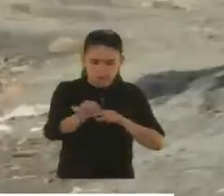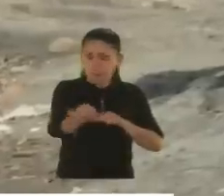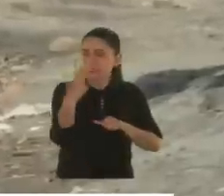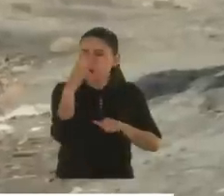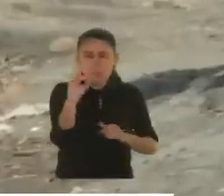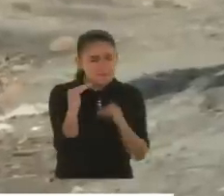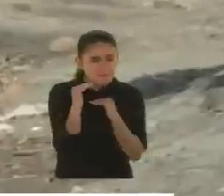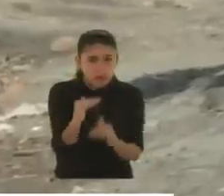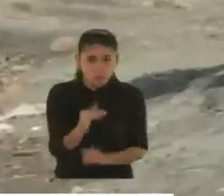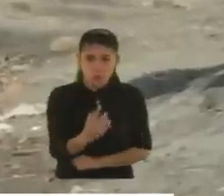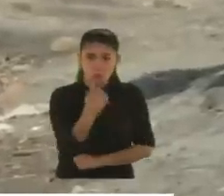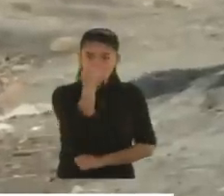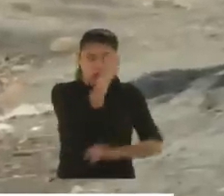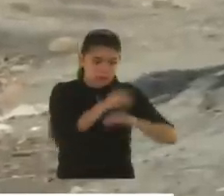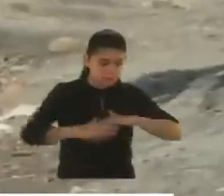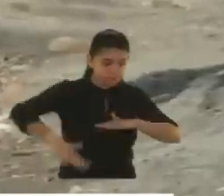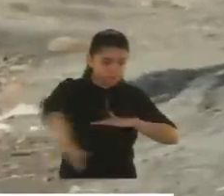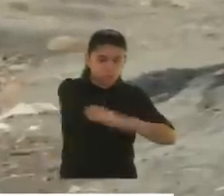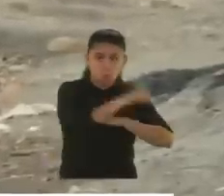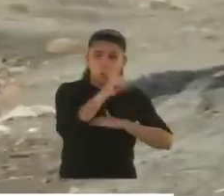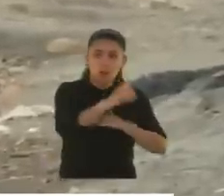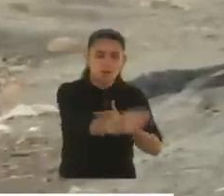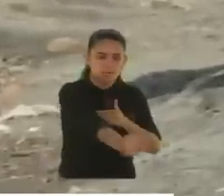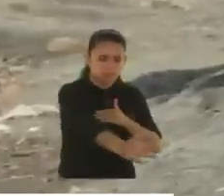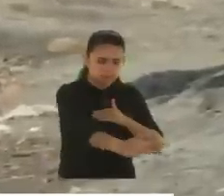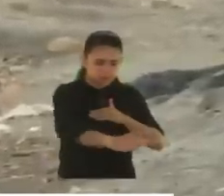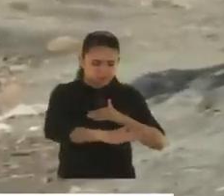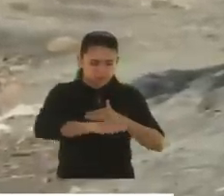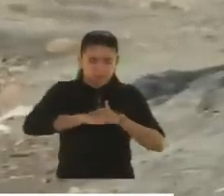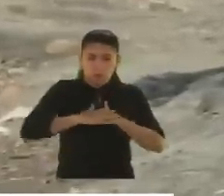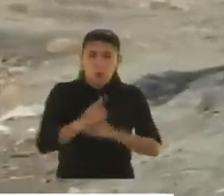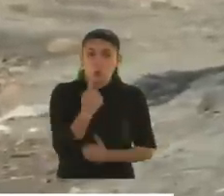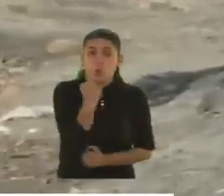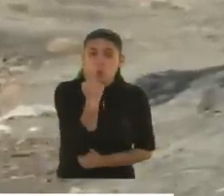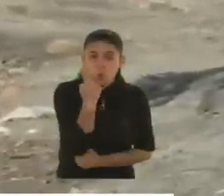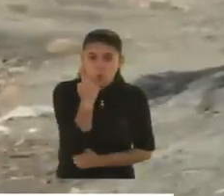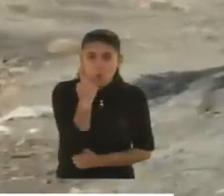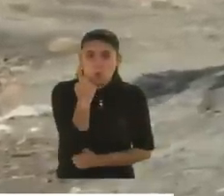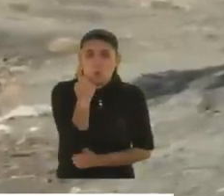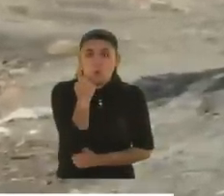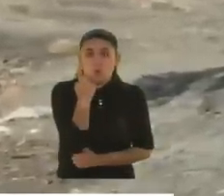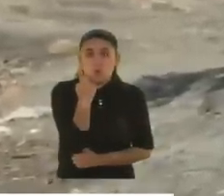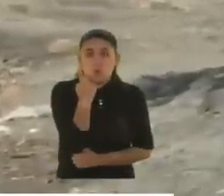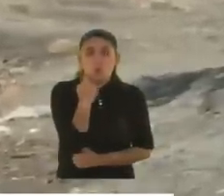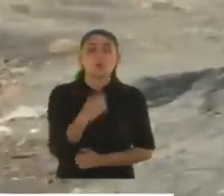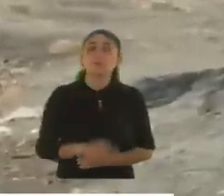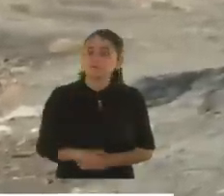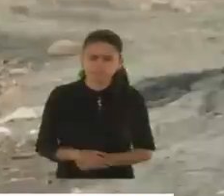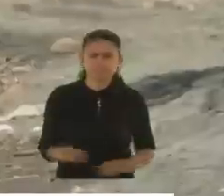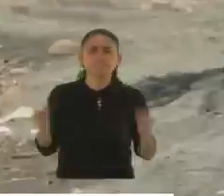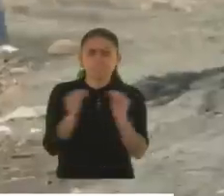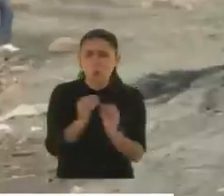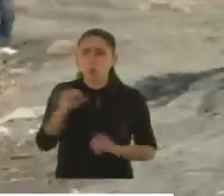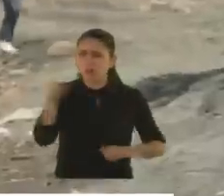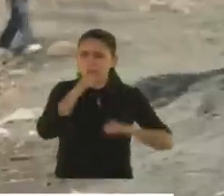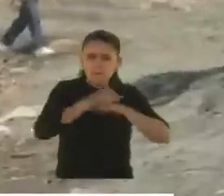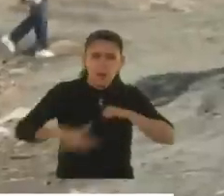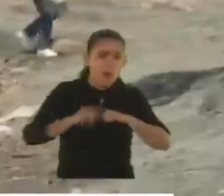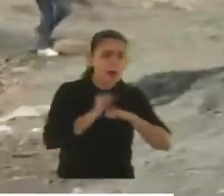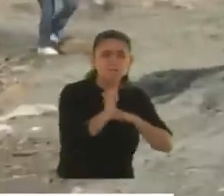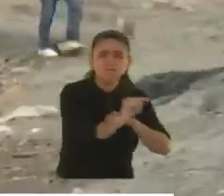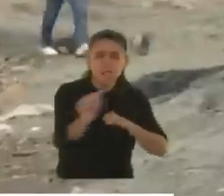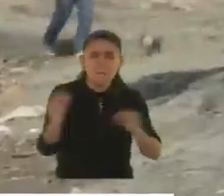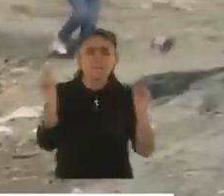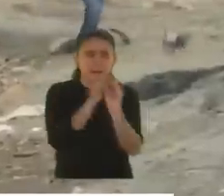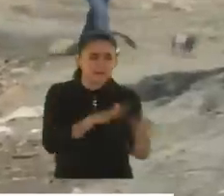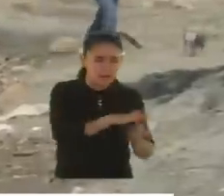solo Playa Salguero la única que está en Santa Marta afectada por la erosión costera, son varias playas que tienen este mismo problema, pero también